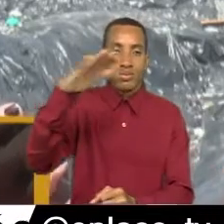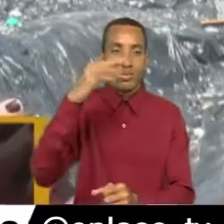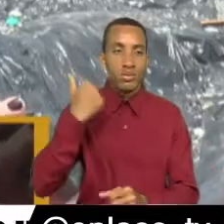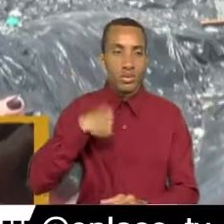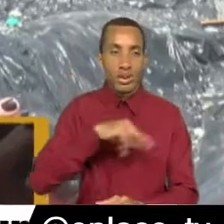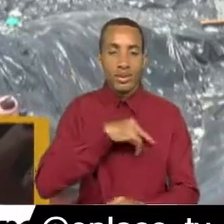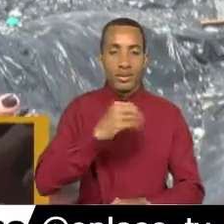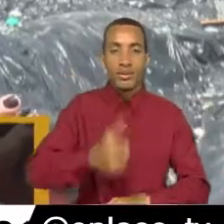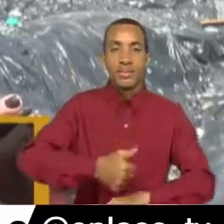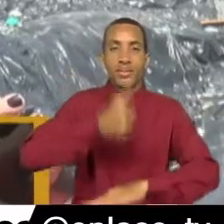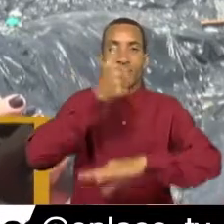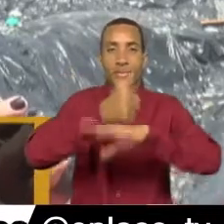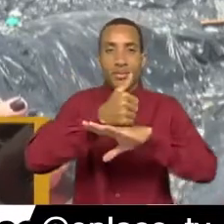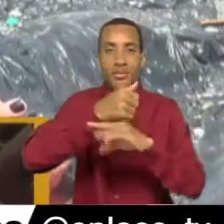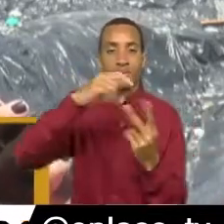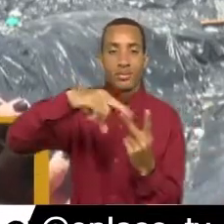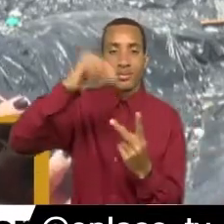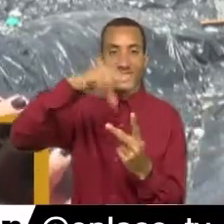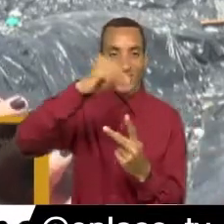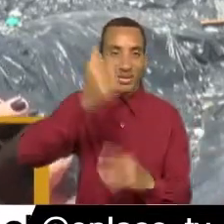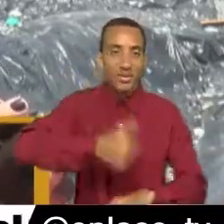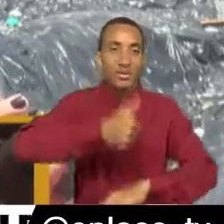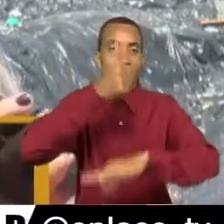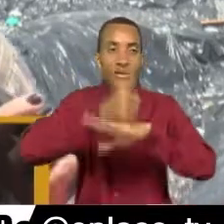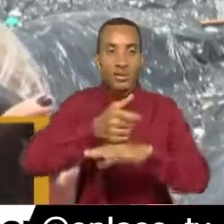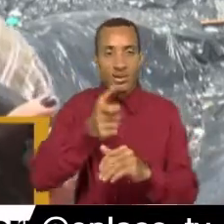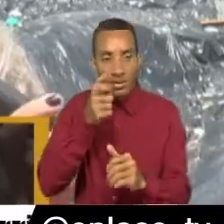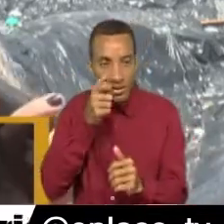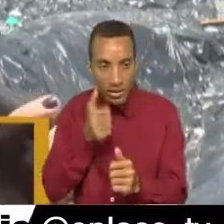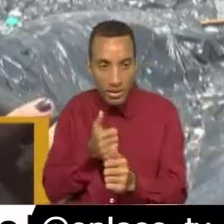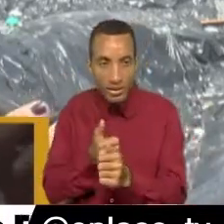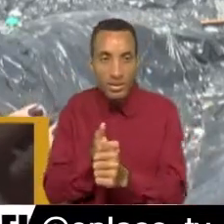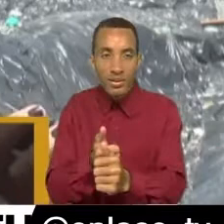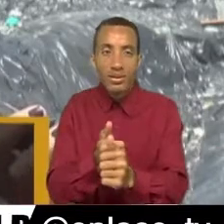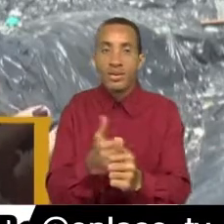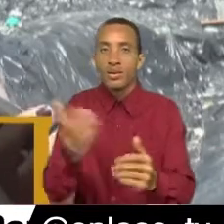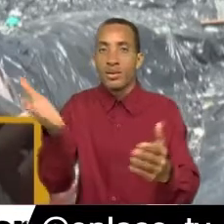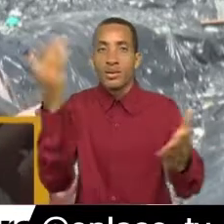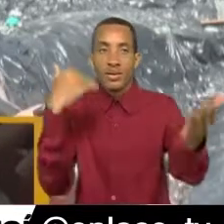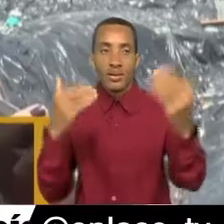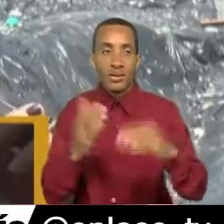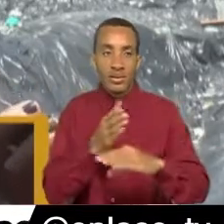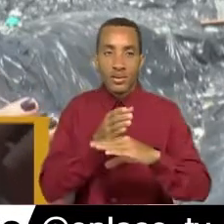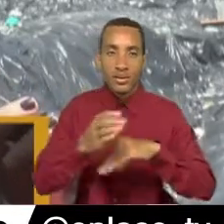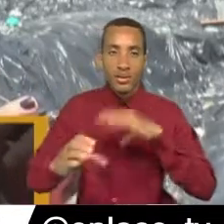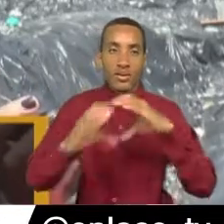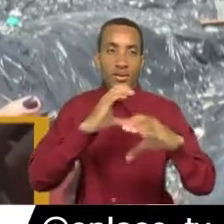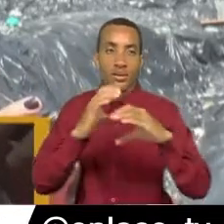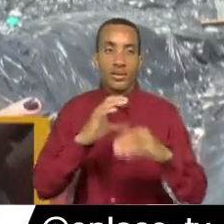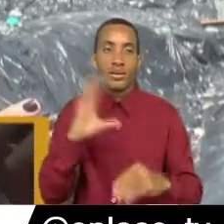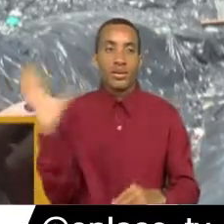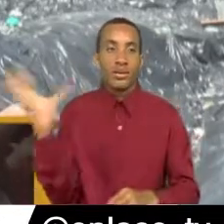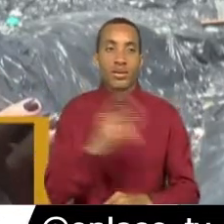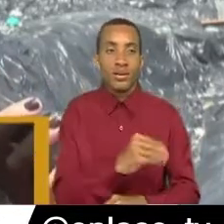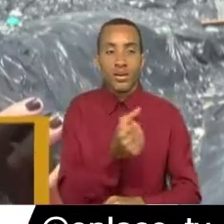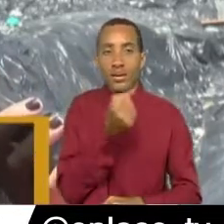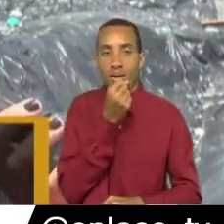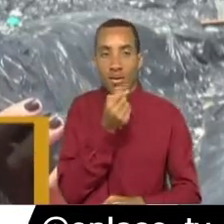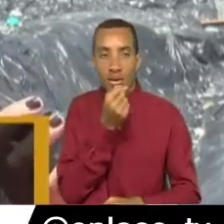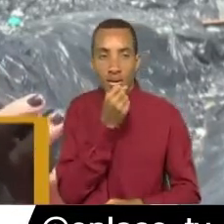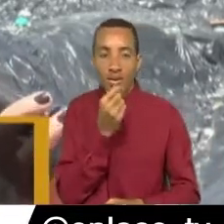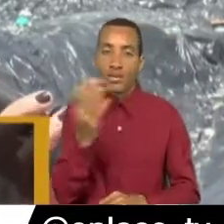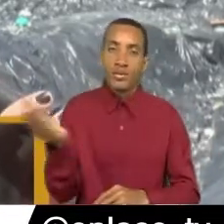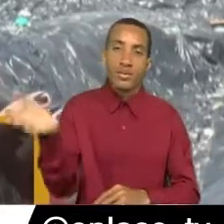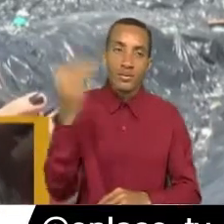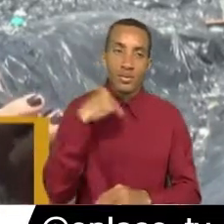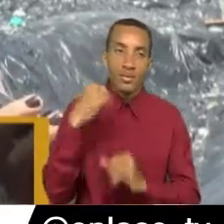de la corporación, he venido haciendo un seguimiento. Por eso hoy invité a una rueda de prensa y también invité a todos los periodistas que me acompañaran a caminar todo el